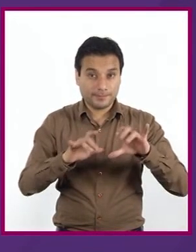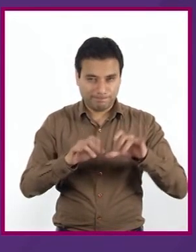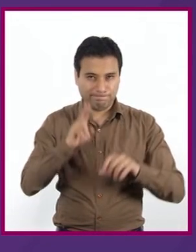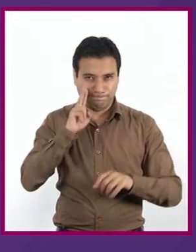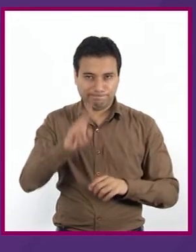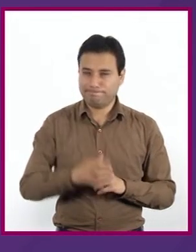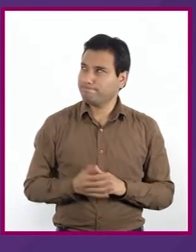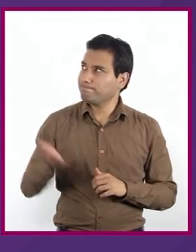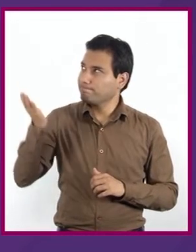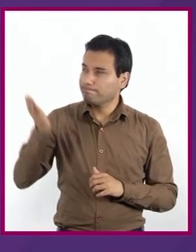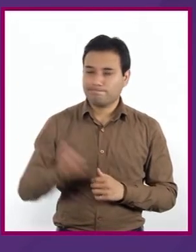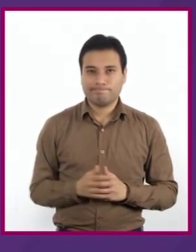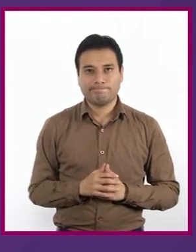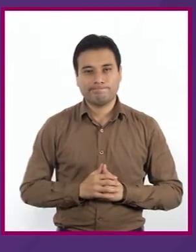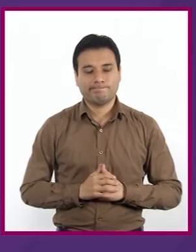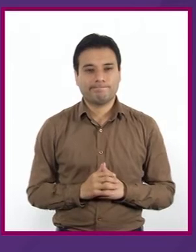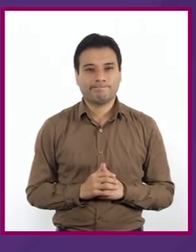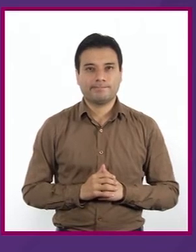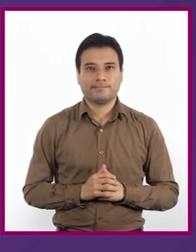en la pantalla.